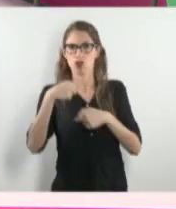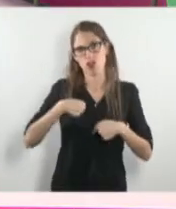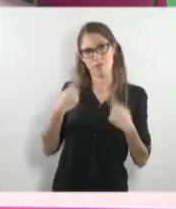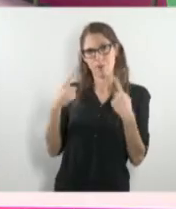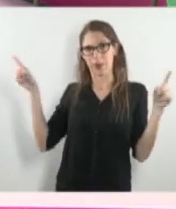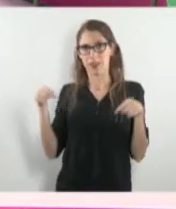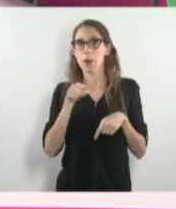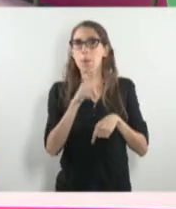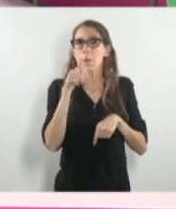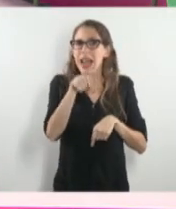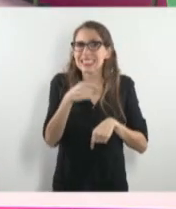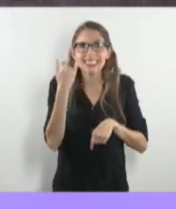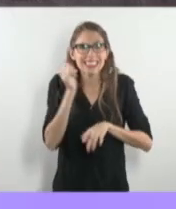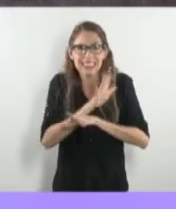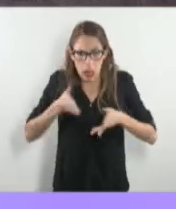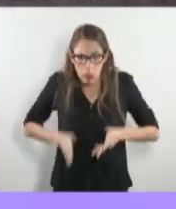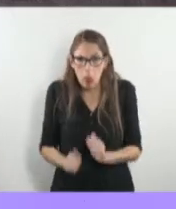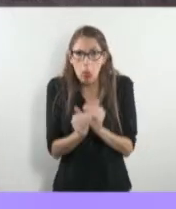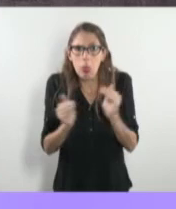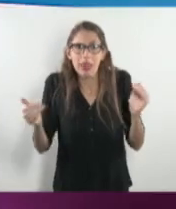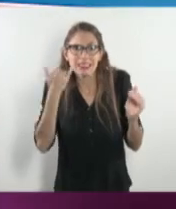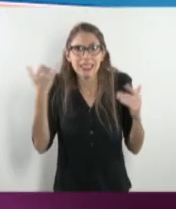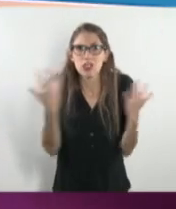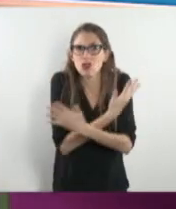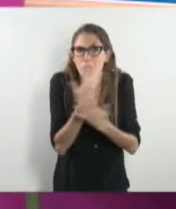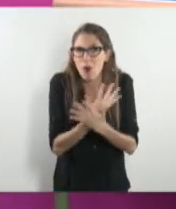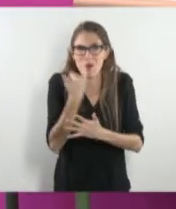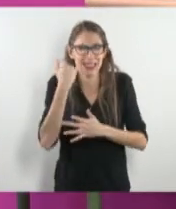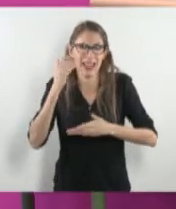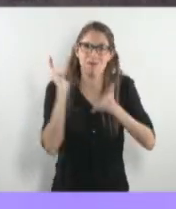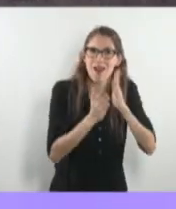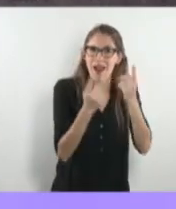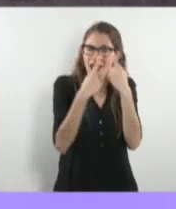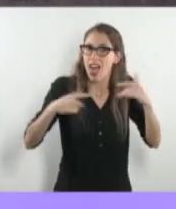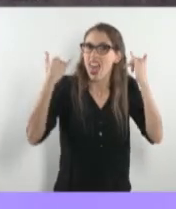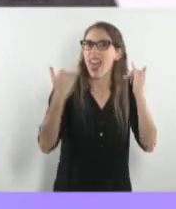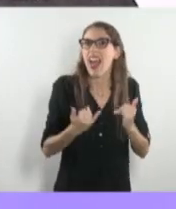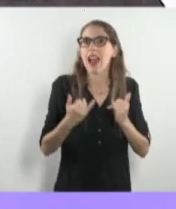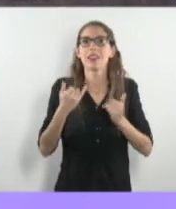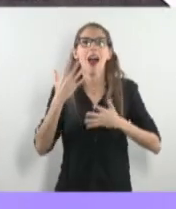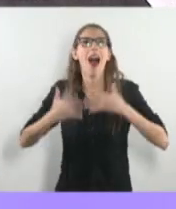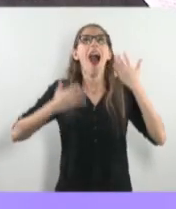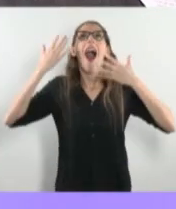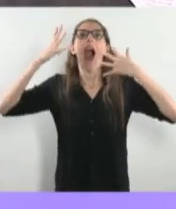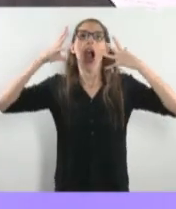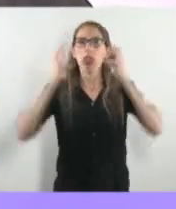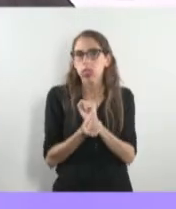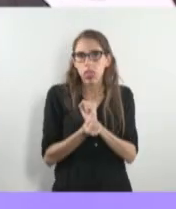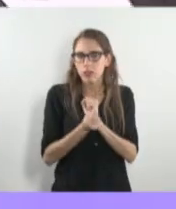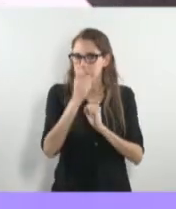con que a poco de andar ya te alcanzan las desgracias y los empujones. Sí, no, bueno, claro. O sea, la esperanza te duró dos versos, ¿no?